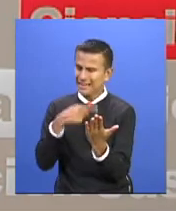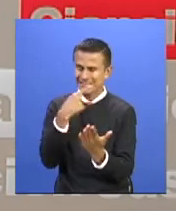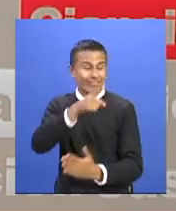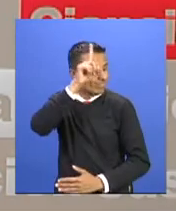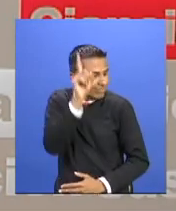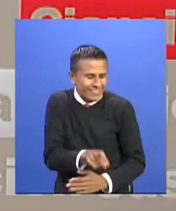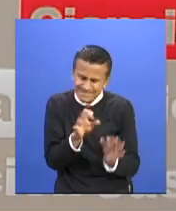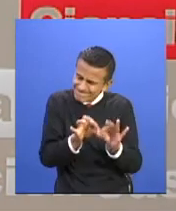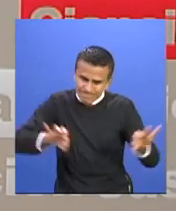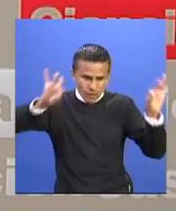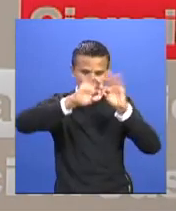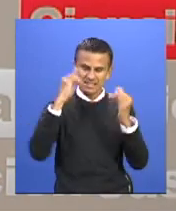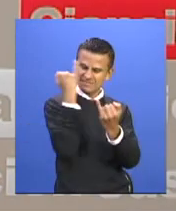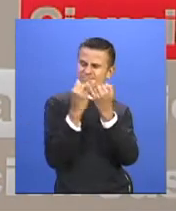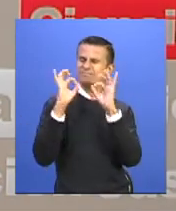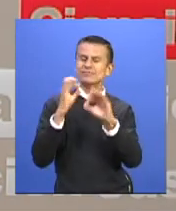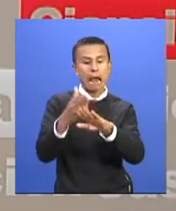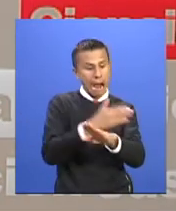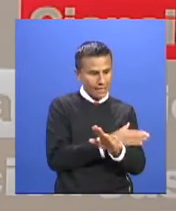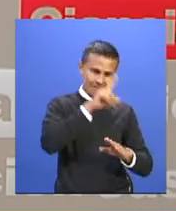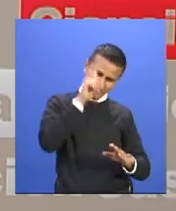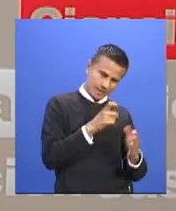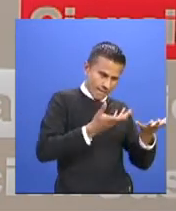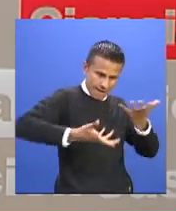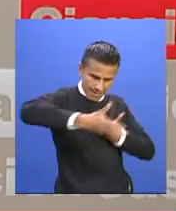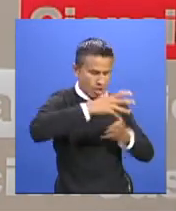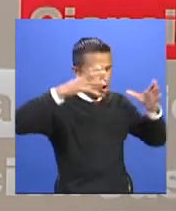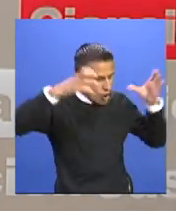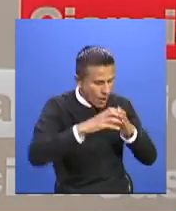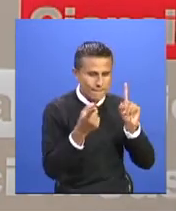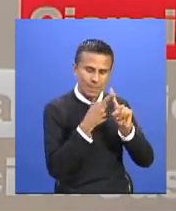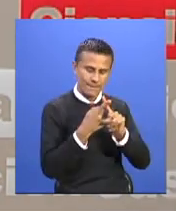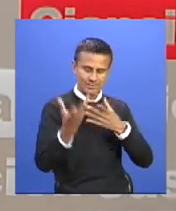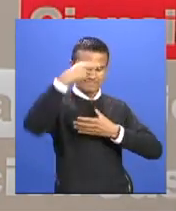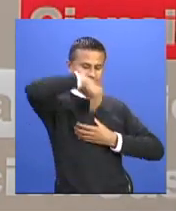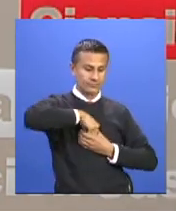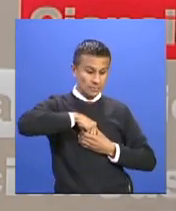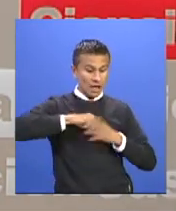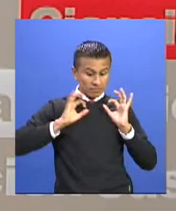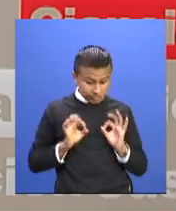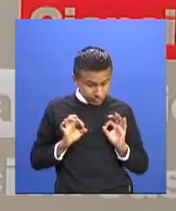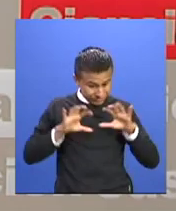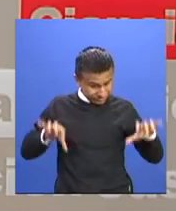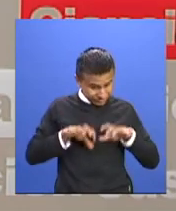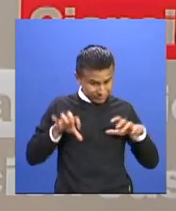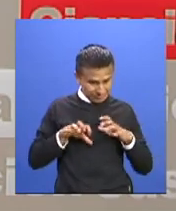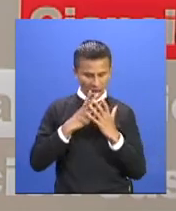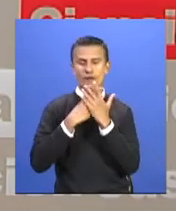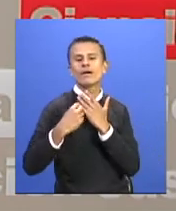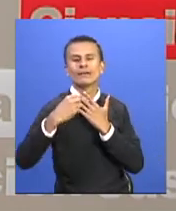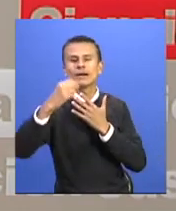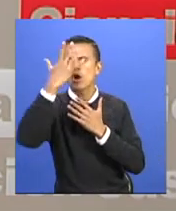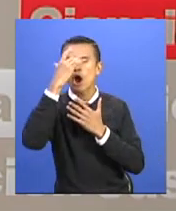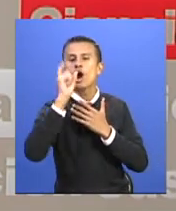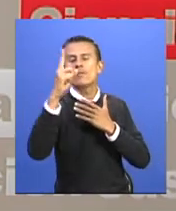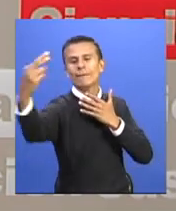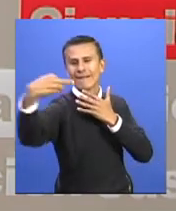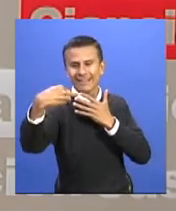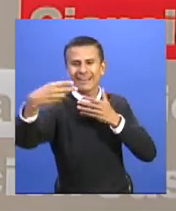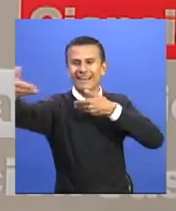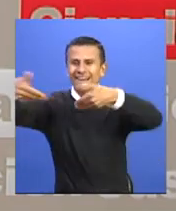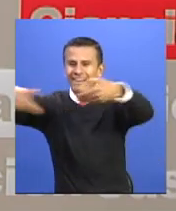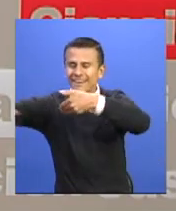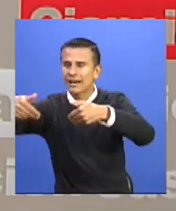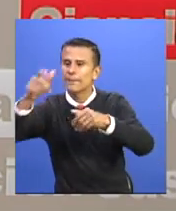la hora de tener una buena reputación interna y que en últimas la buena reputación interna se va a reflejar afuera, porque es lo que percibe